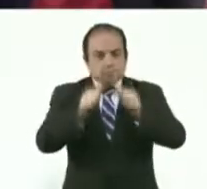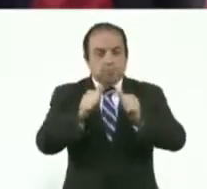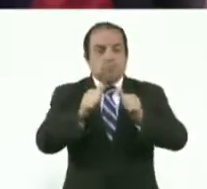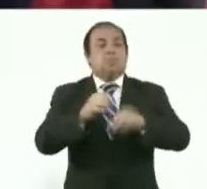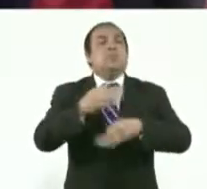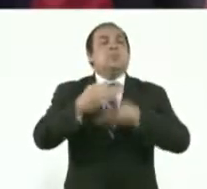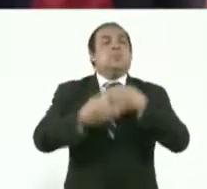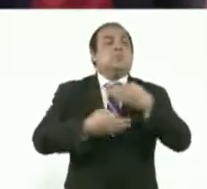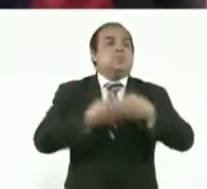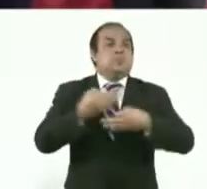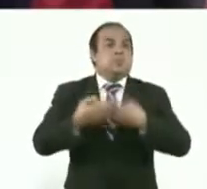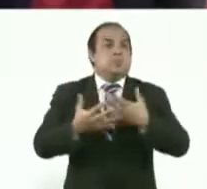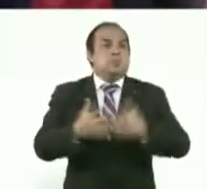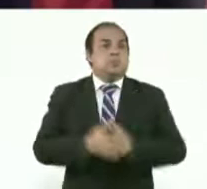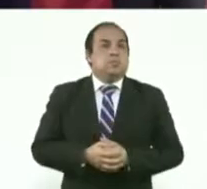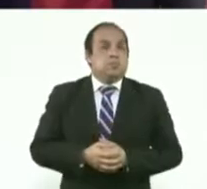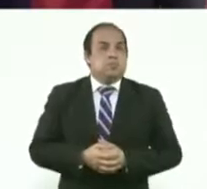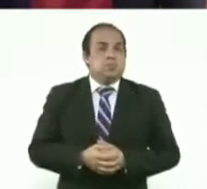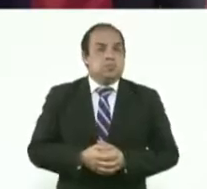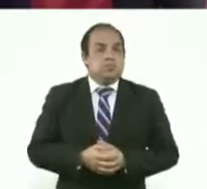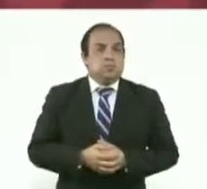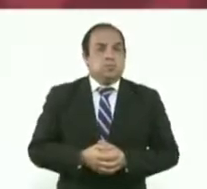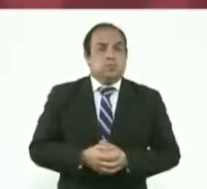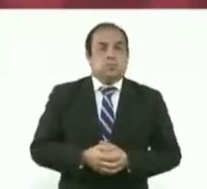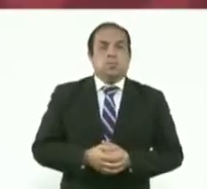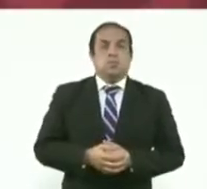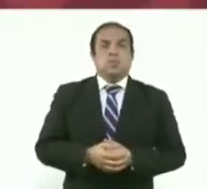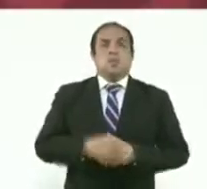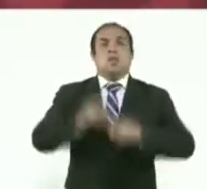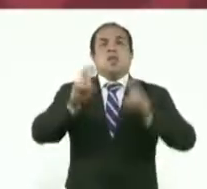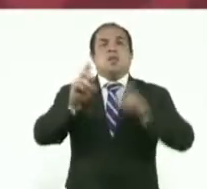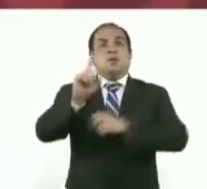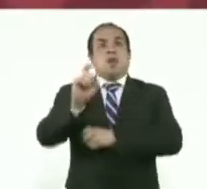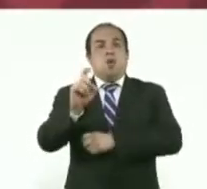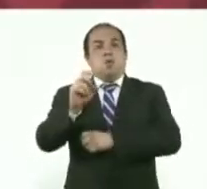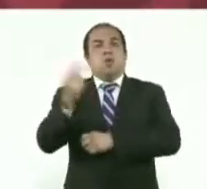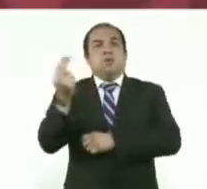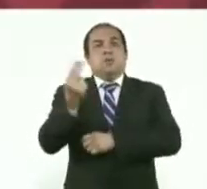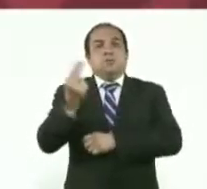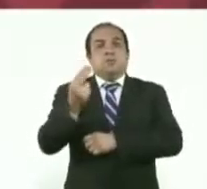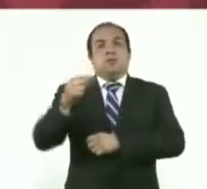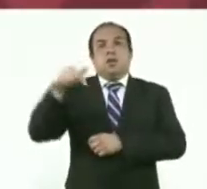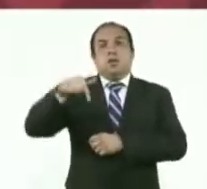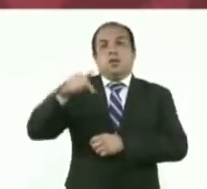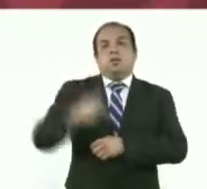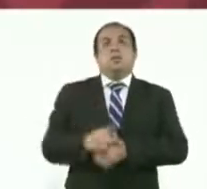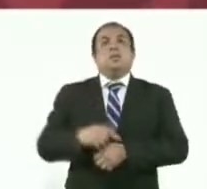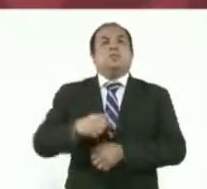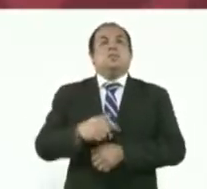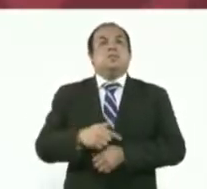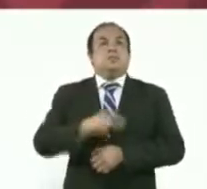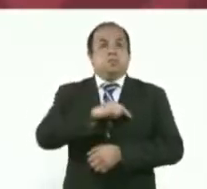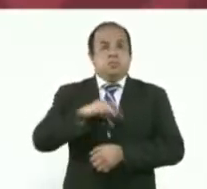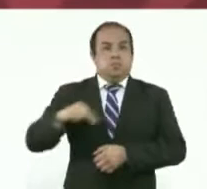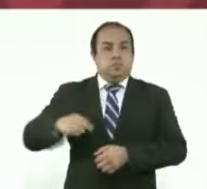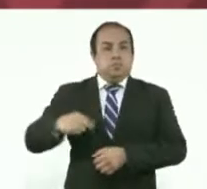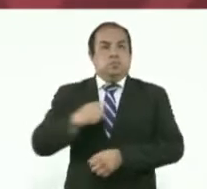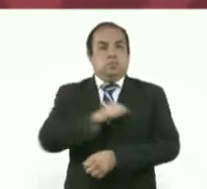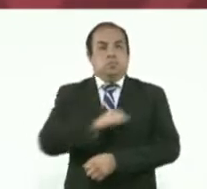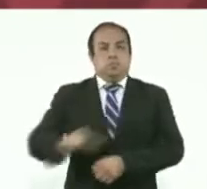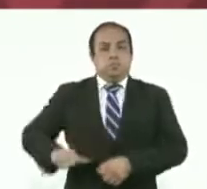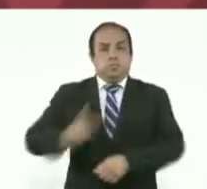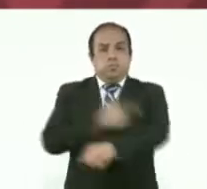todas las necesidades que en materia de agua potable necesitamos en nuestra